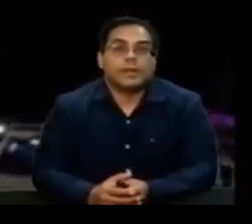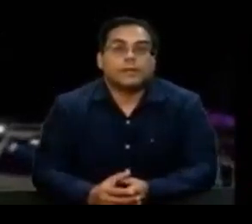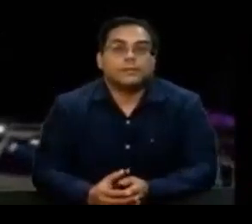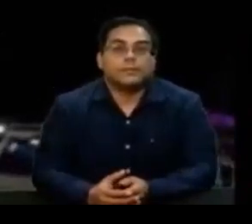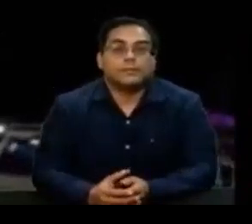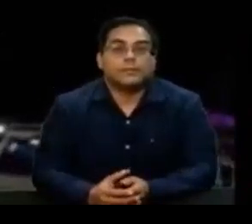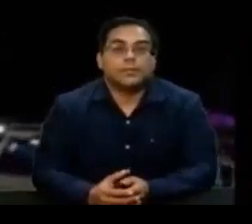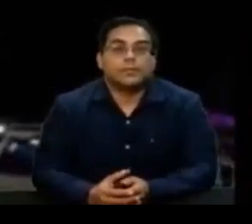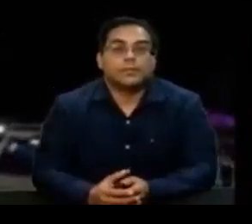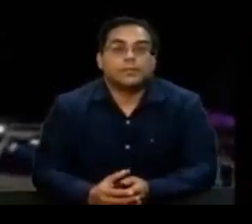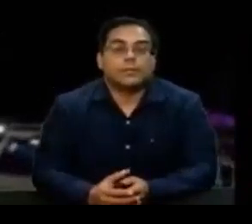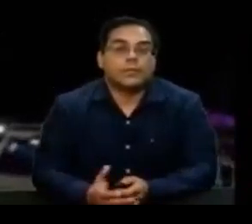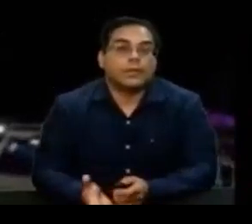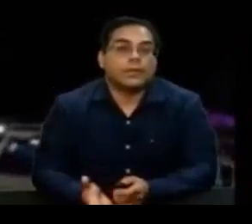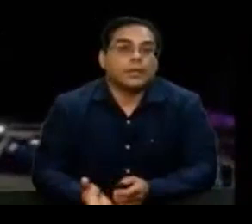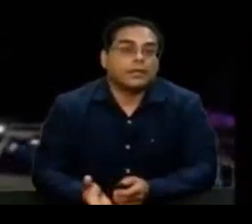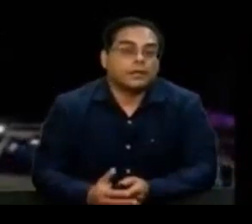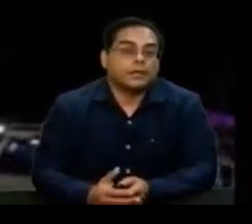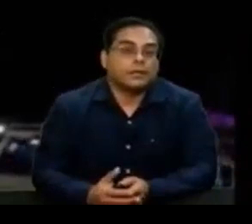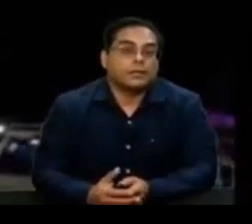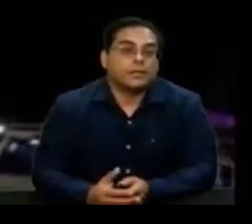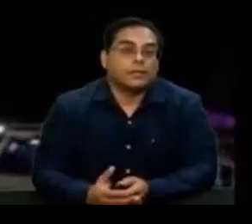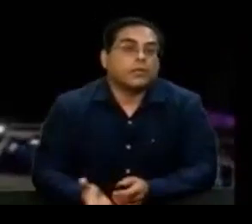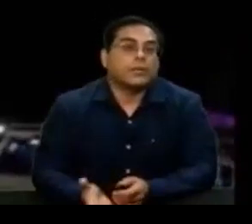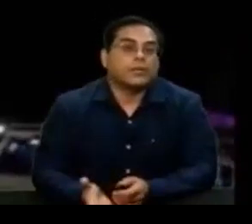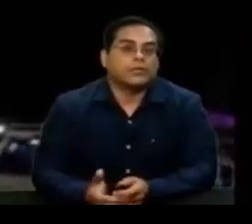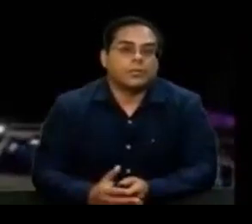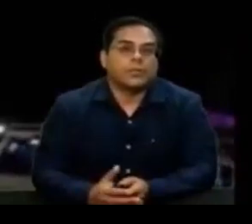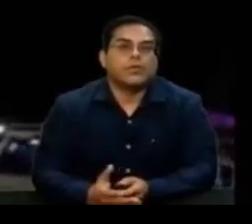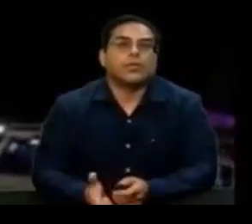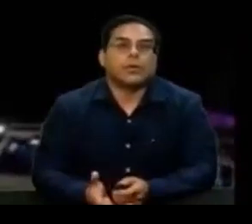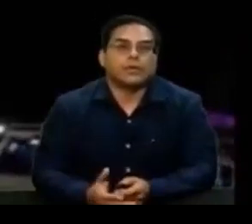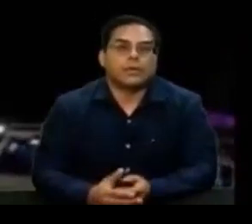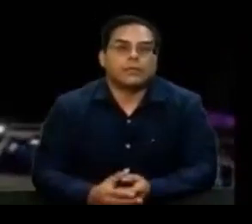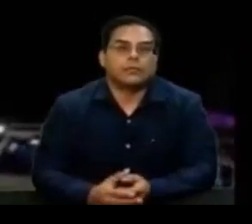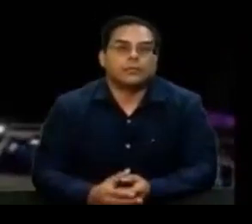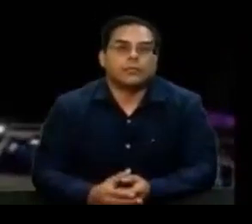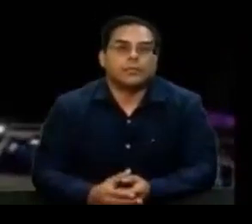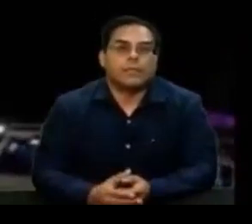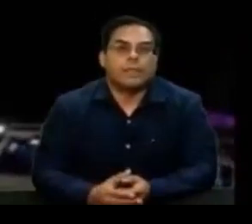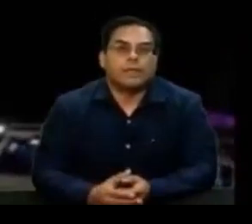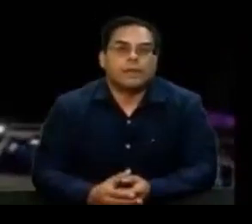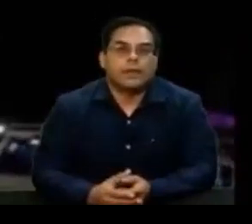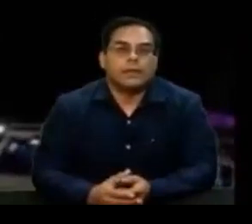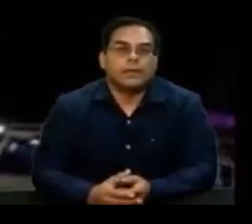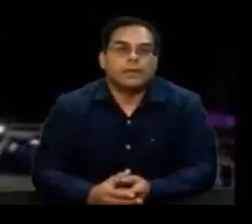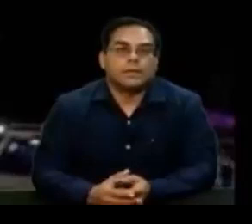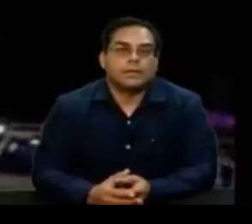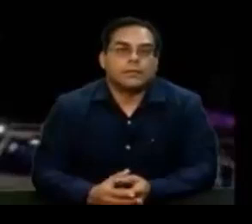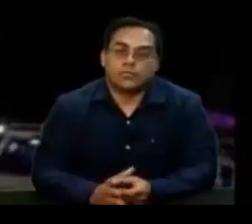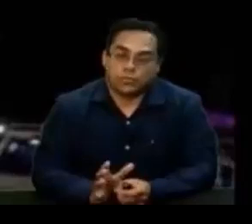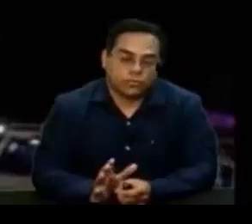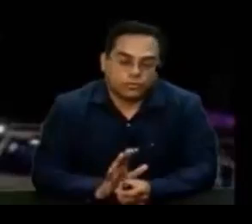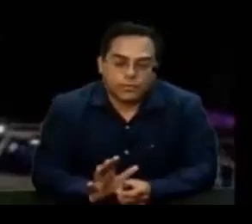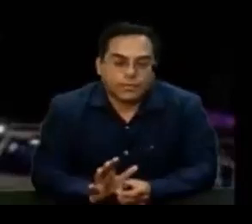improvisar, ¿no? Y poder resolver los problemas con lo que tenemos, ¿no? Ahí yo